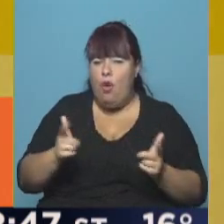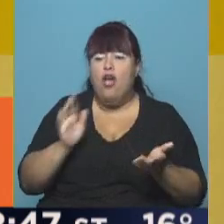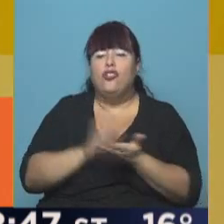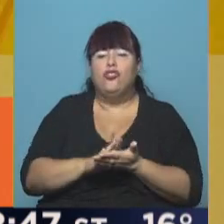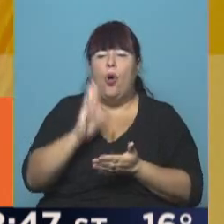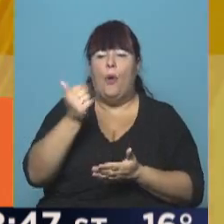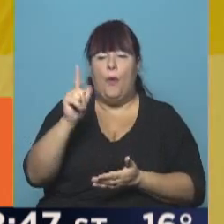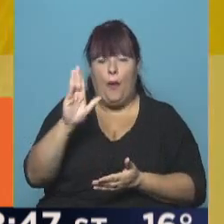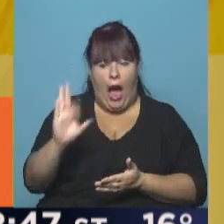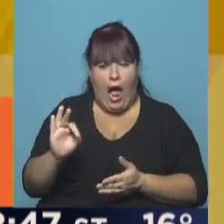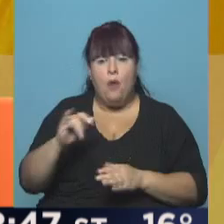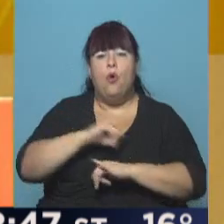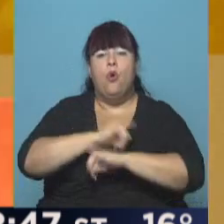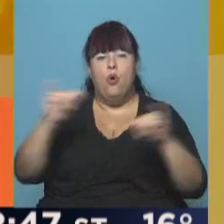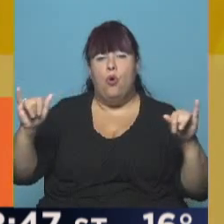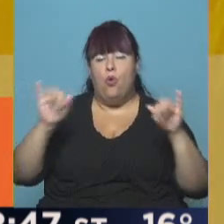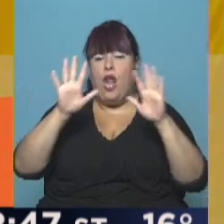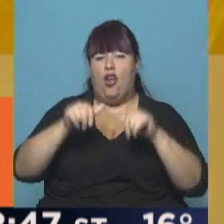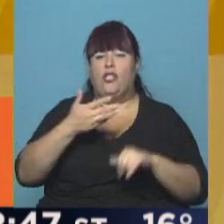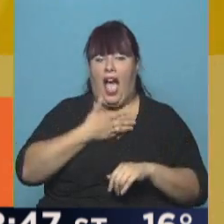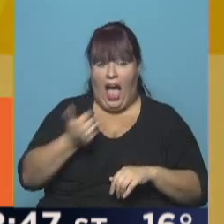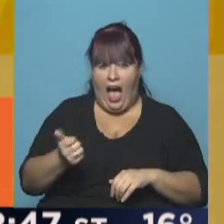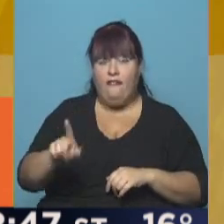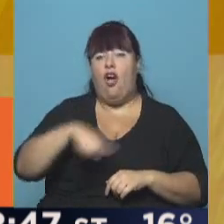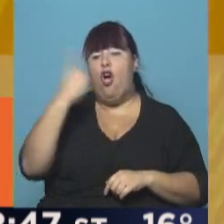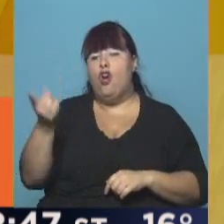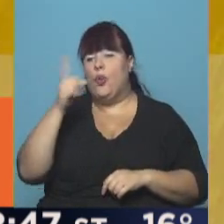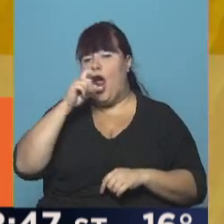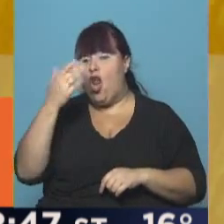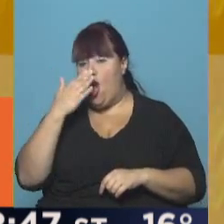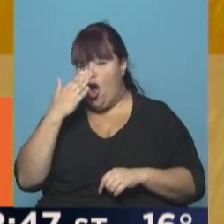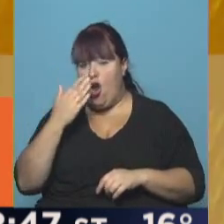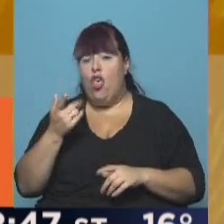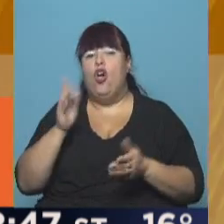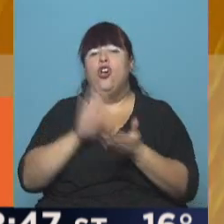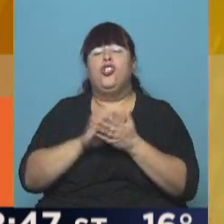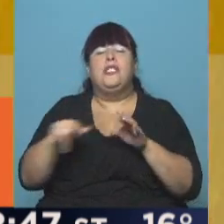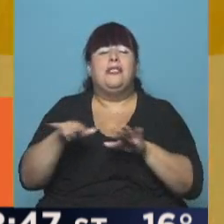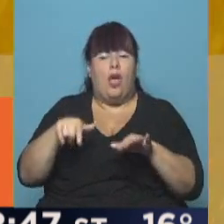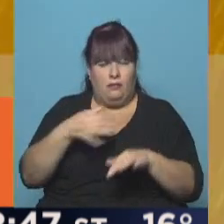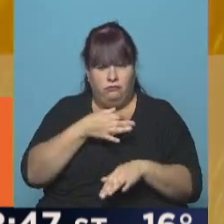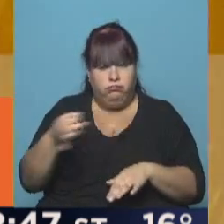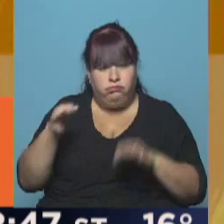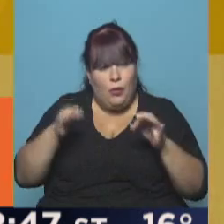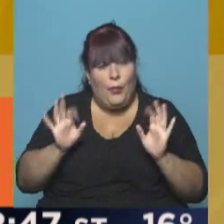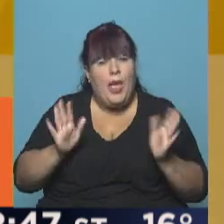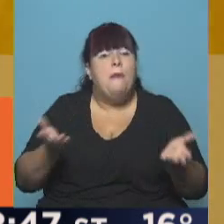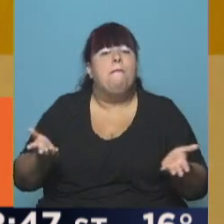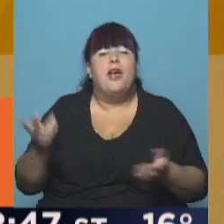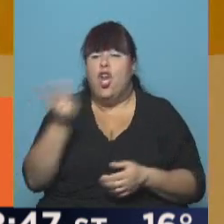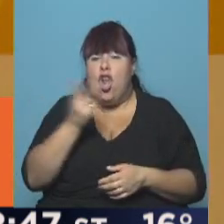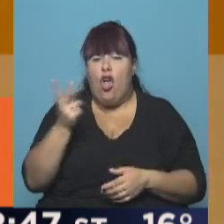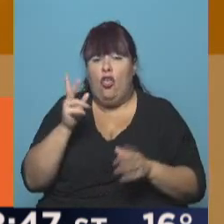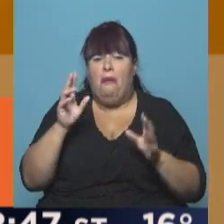lo de Balbo, hubo un comunicado de la AFA, otro de Belgrano de Córdoba. Desde lo conceptual, correcto, pero los dos